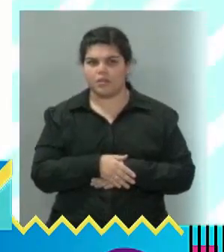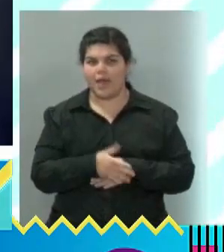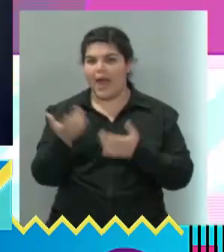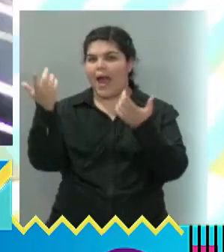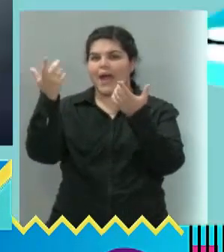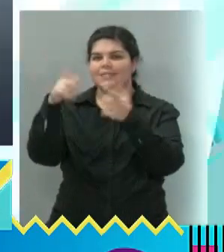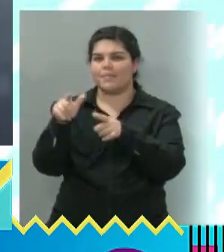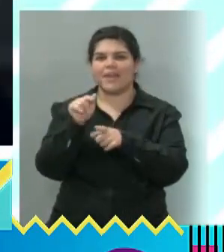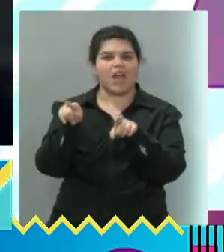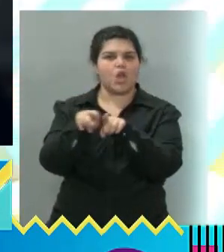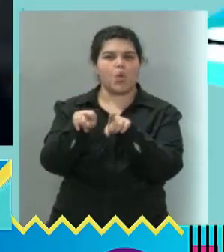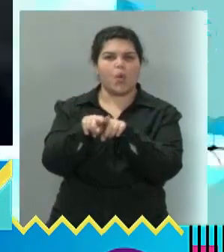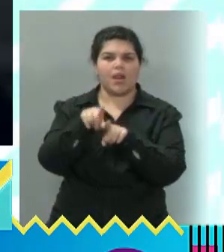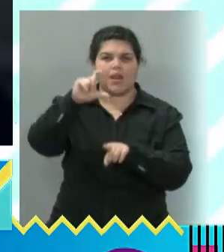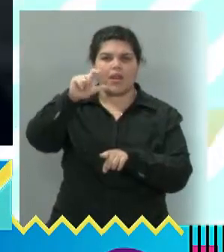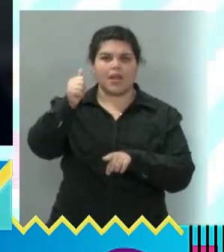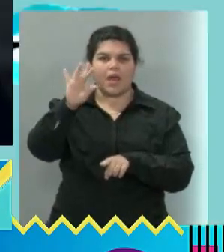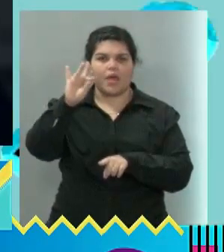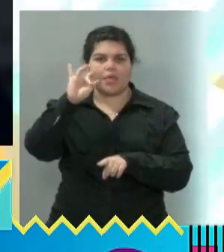asambleas que se formaron en Cádiz